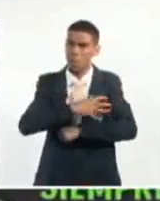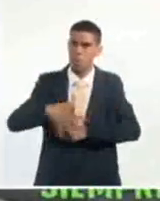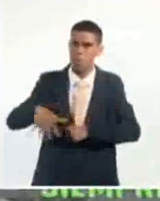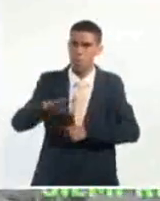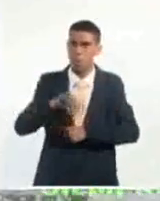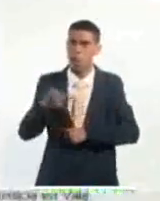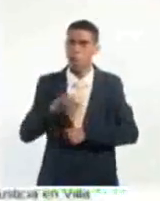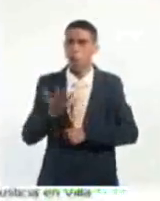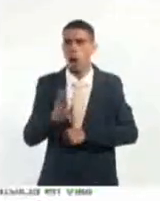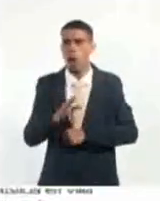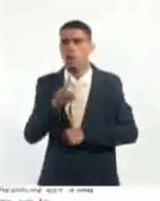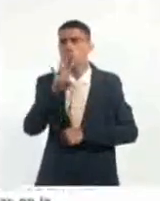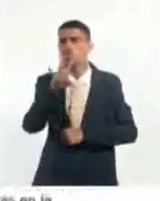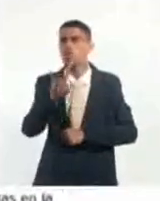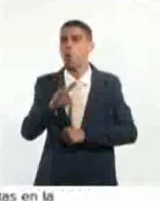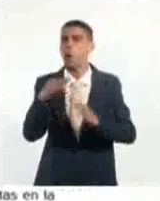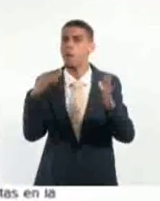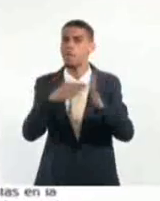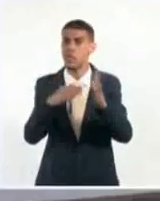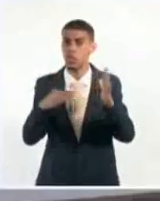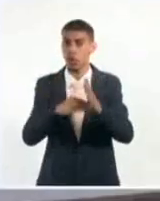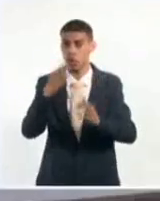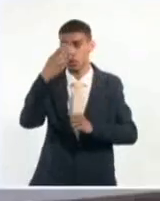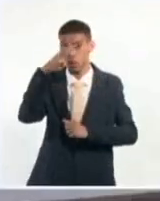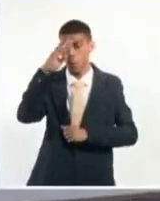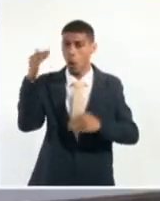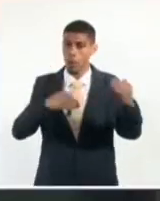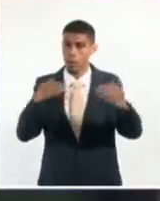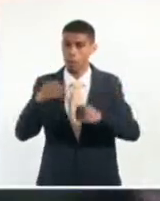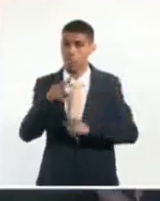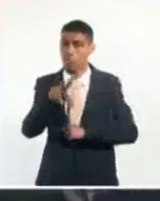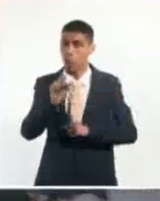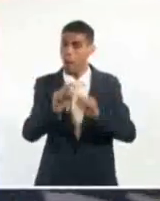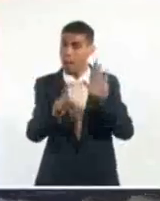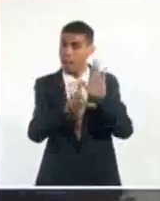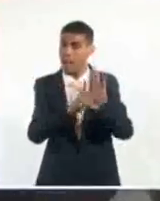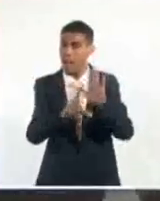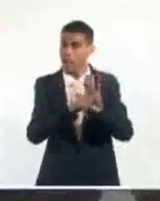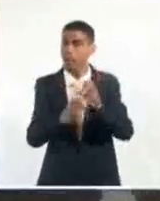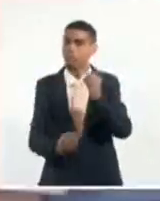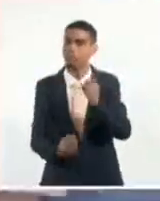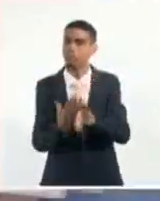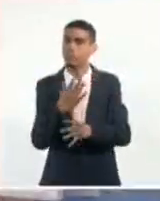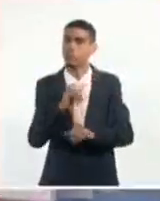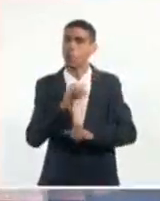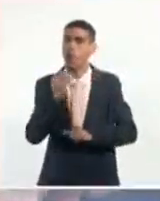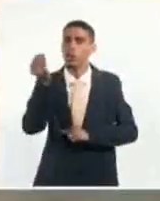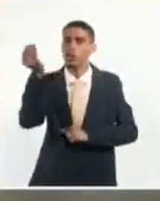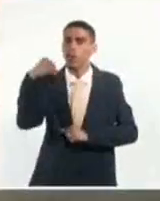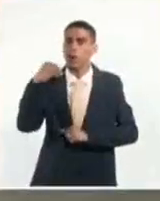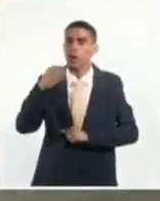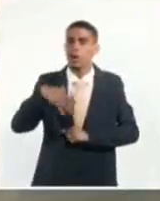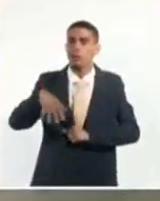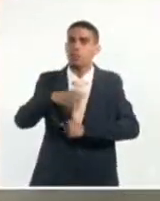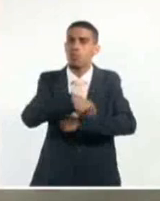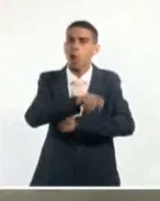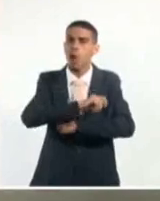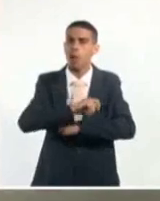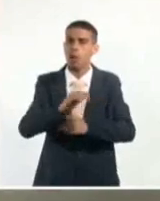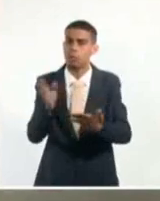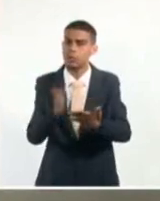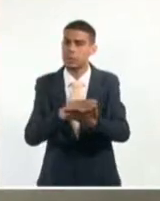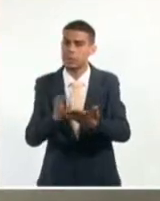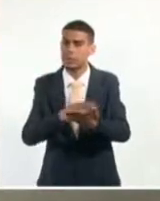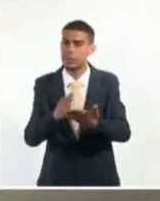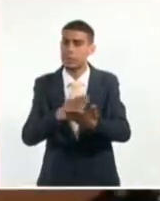involucró a cerca de 9 millones de cubanos. La nueva ley de leyes nació desde la sabiduría popular, un texto humanista,